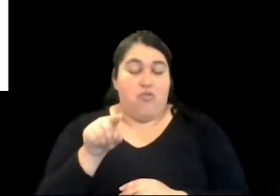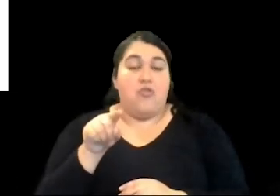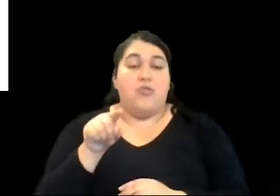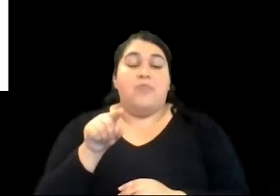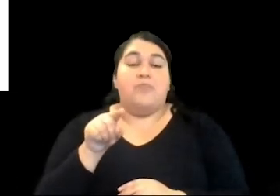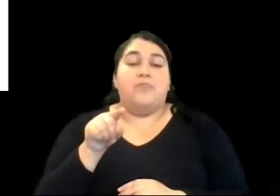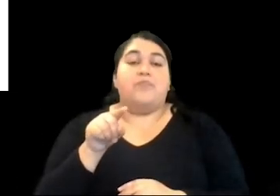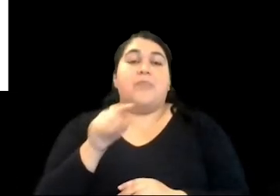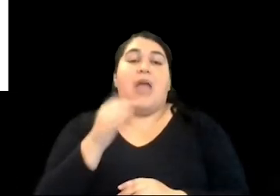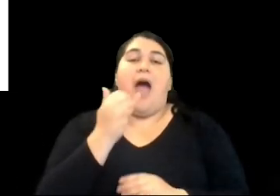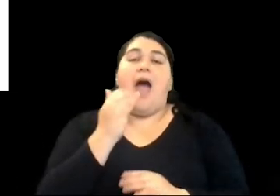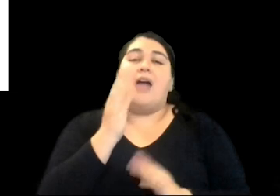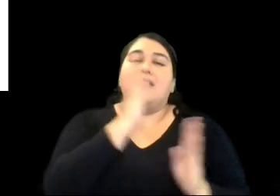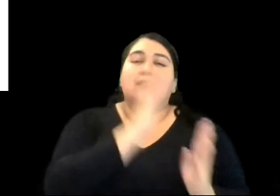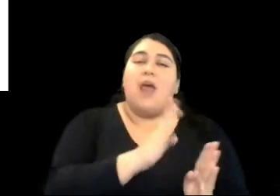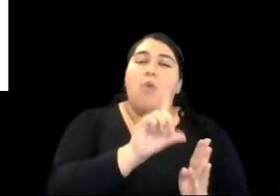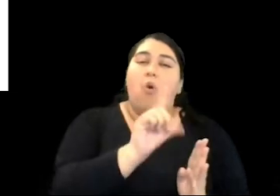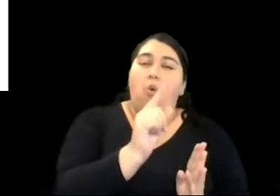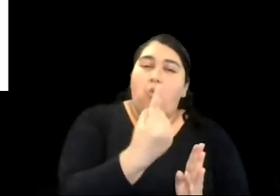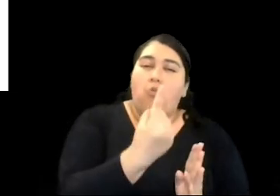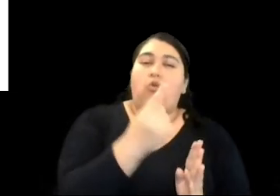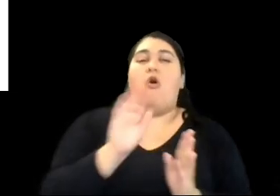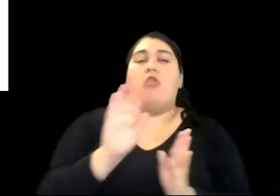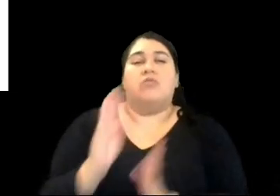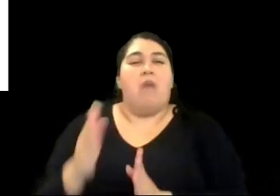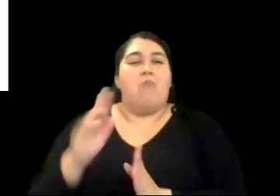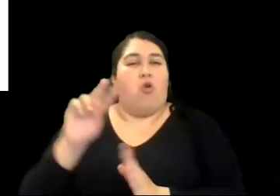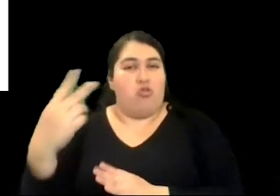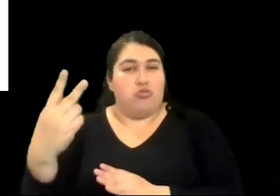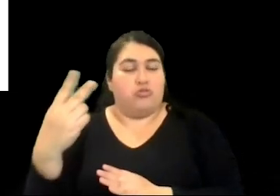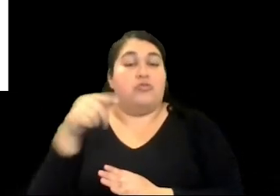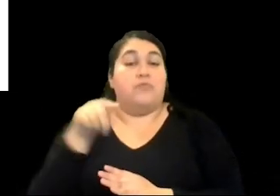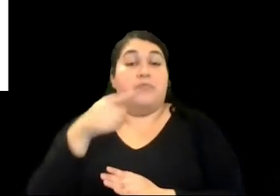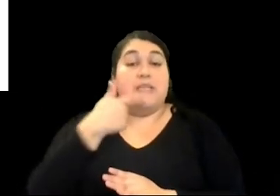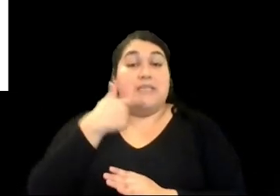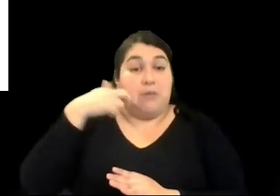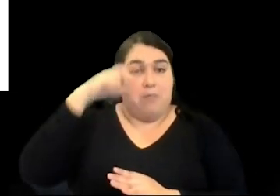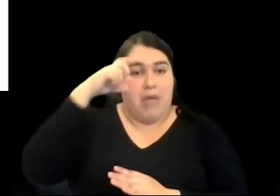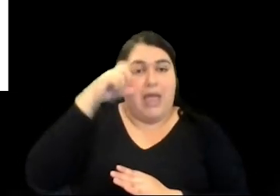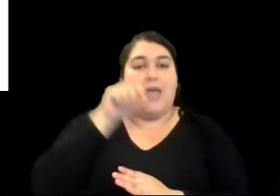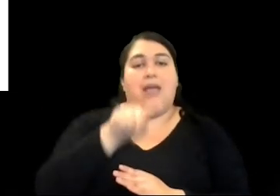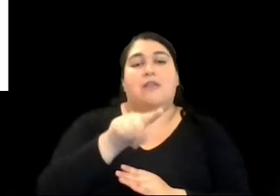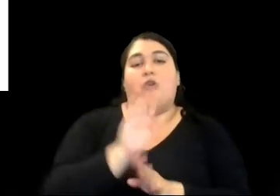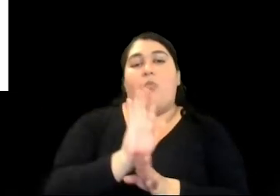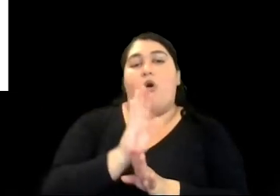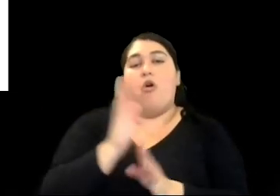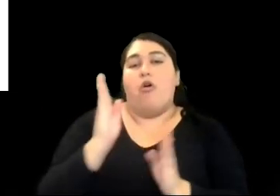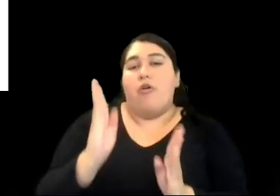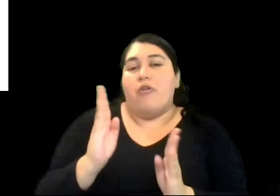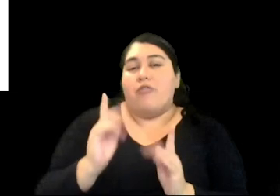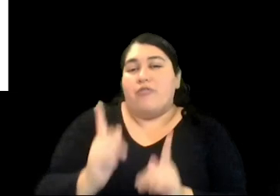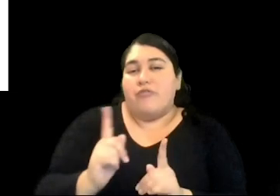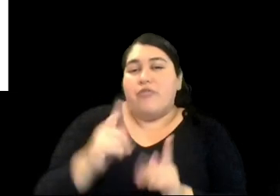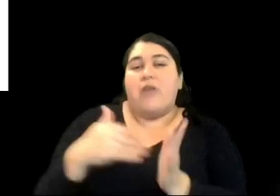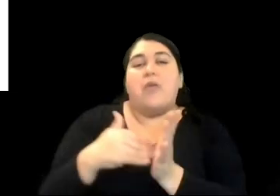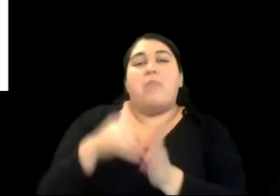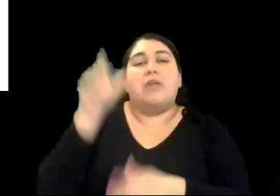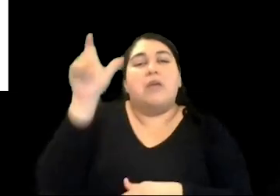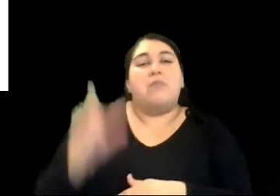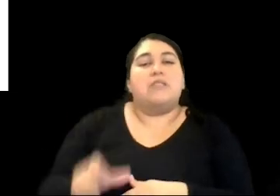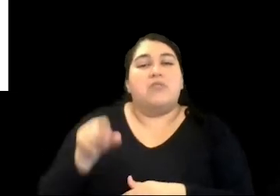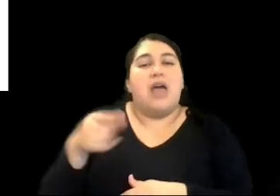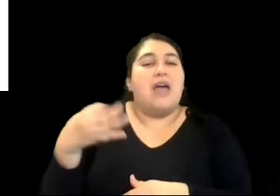tramo 1 o 2. En estos casos el CIPER queda al margen, se considera el tipo de contribuyente pura y